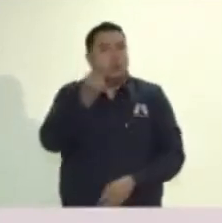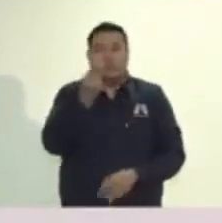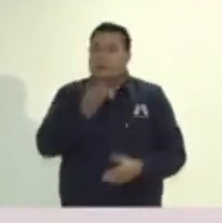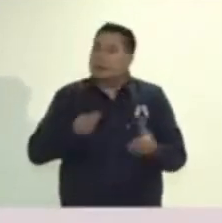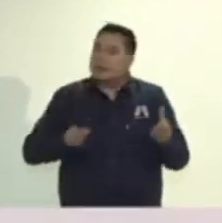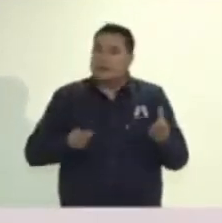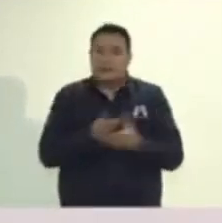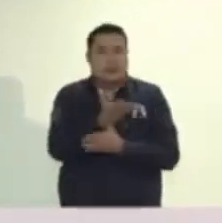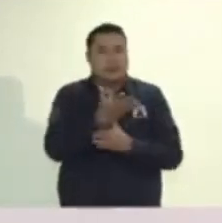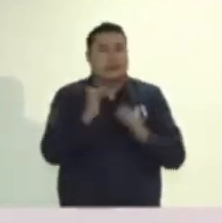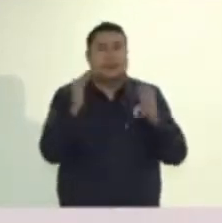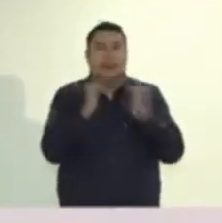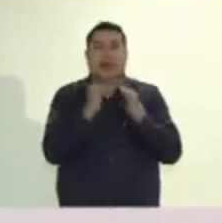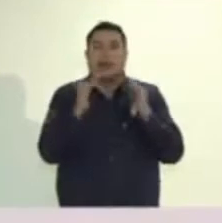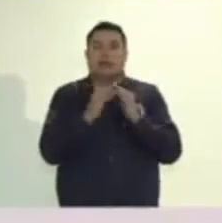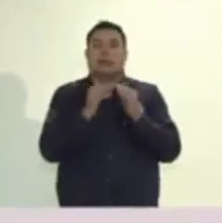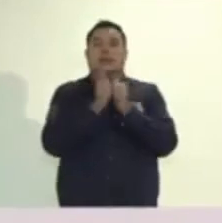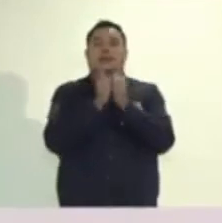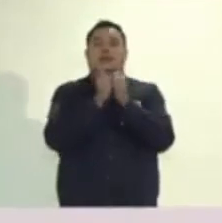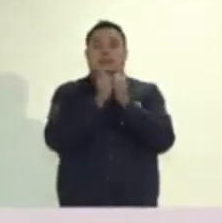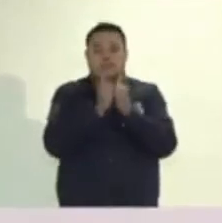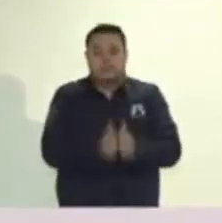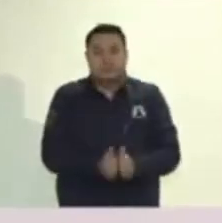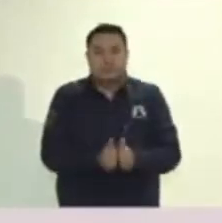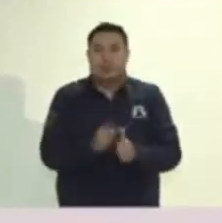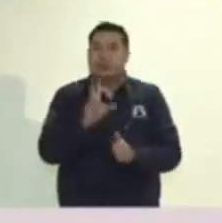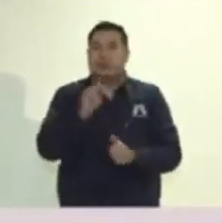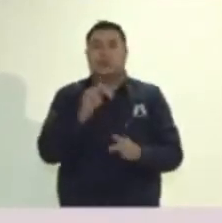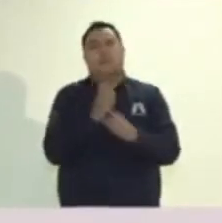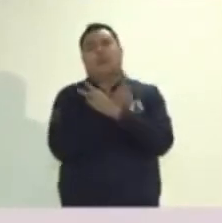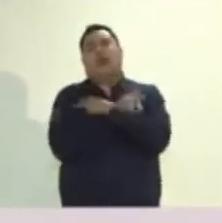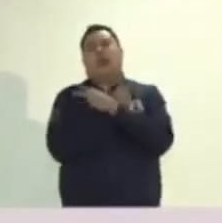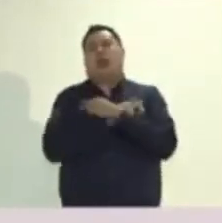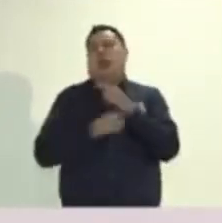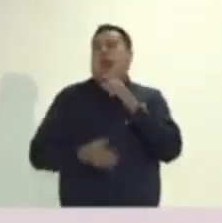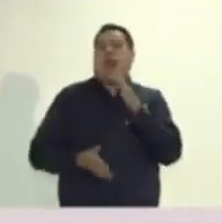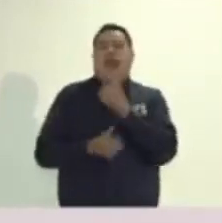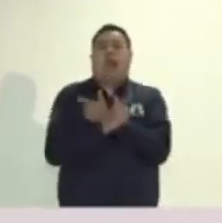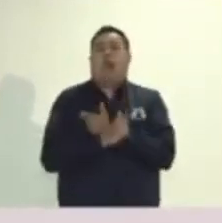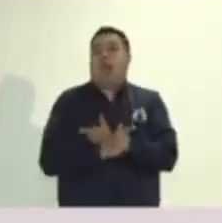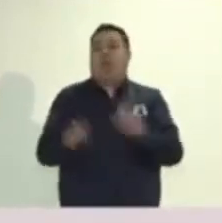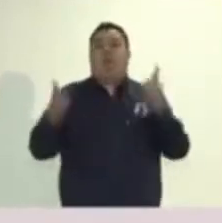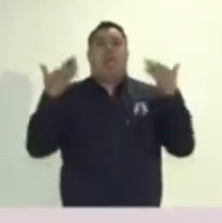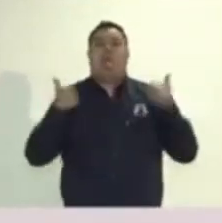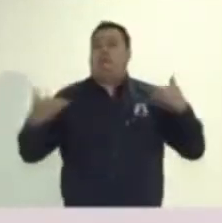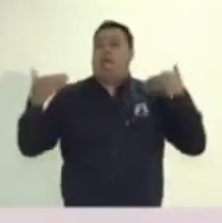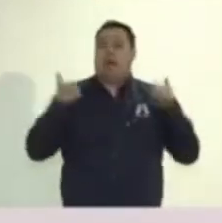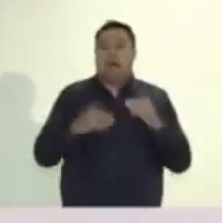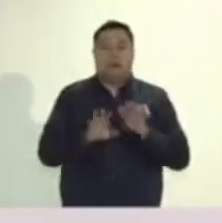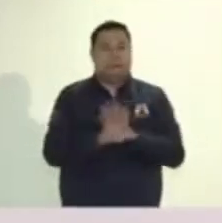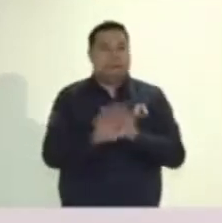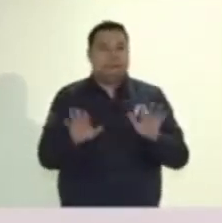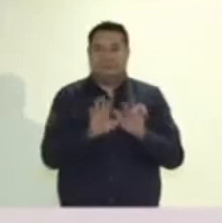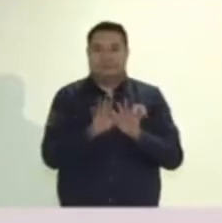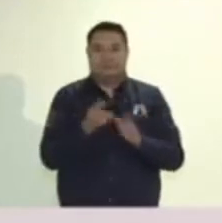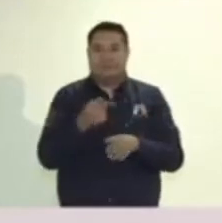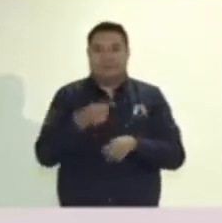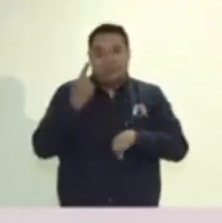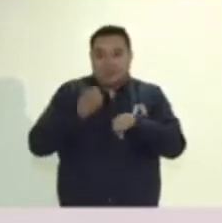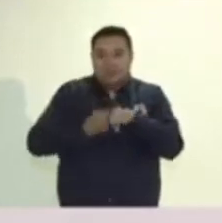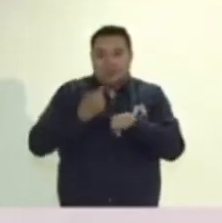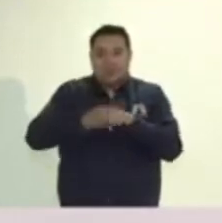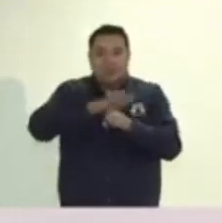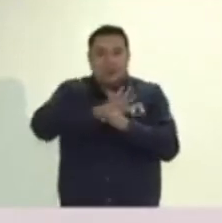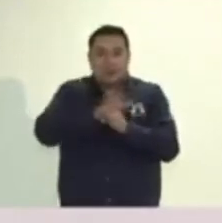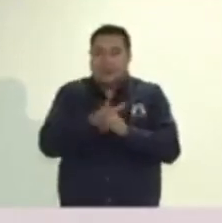de casa, quédate en tu casa, no son vacaciones, no estamos ante una situación normal, no estamos